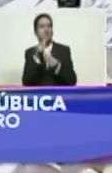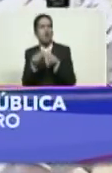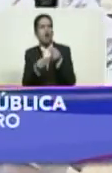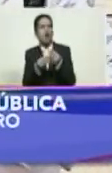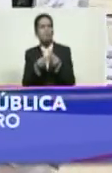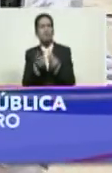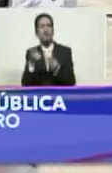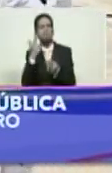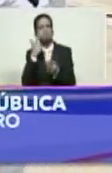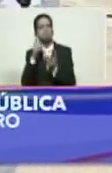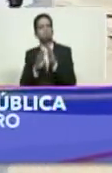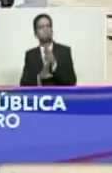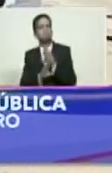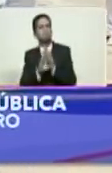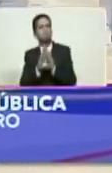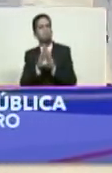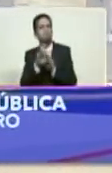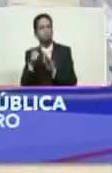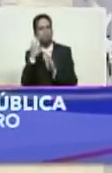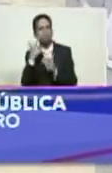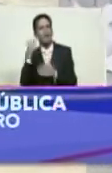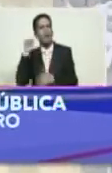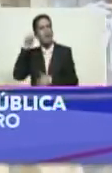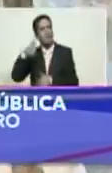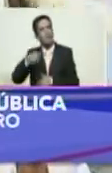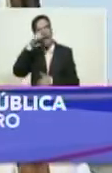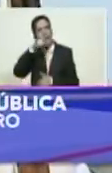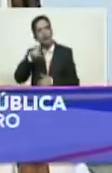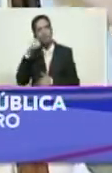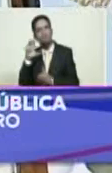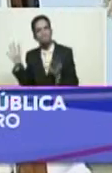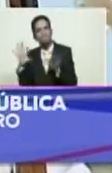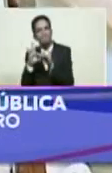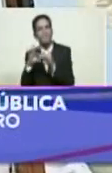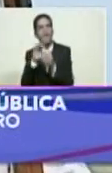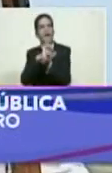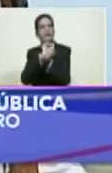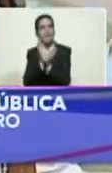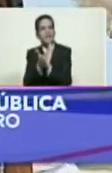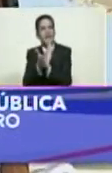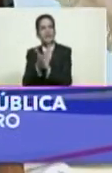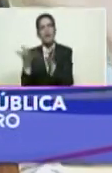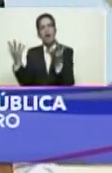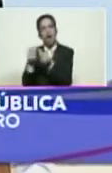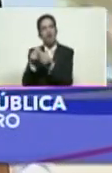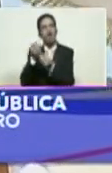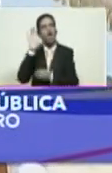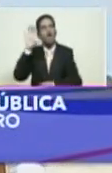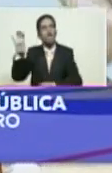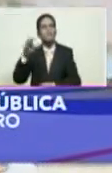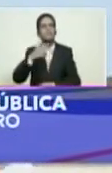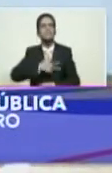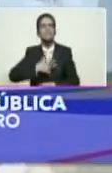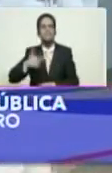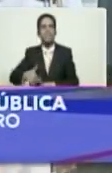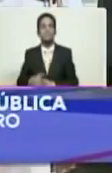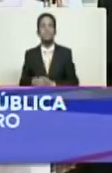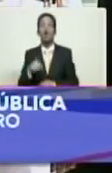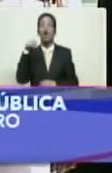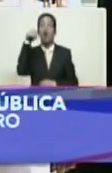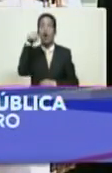de grandes dificultades para Venezuela estos años la asociación estratégica con China. Hoy